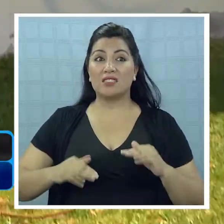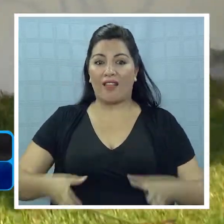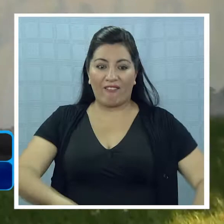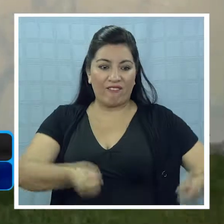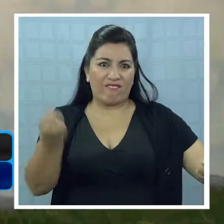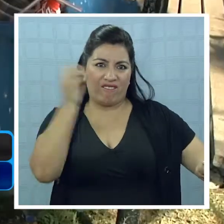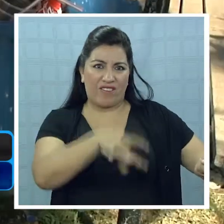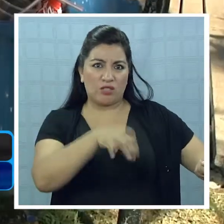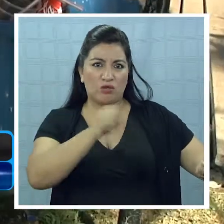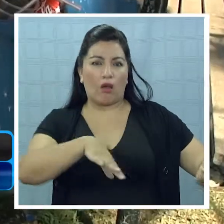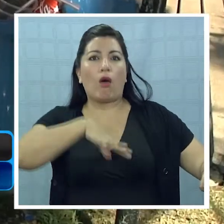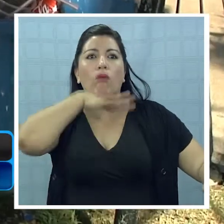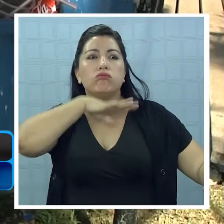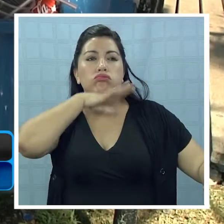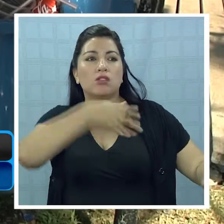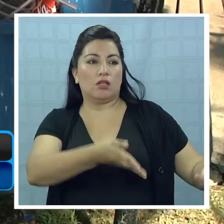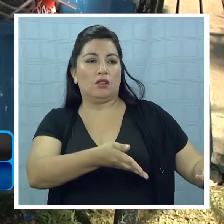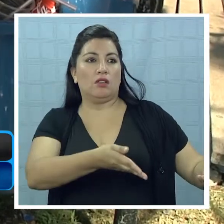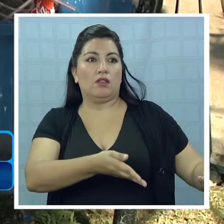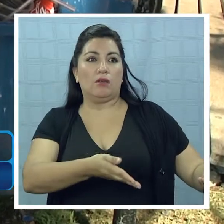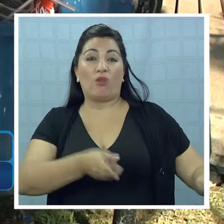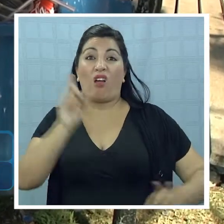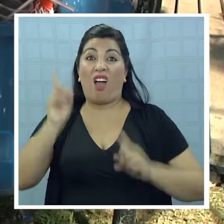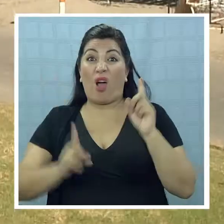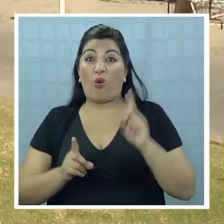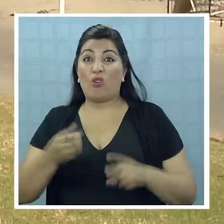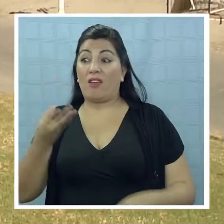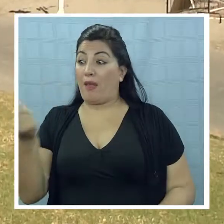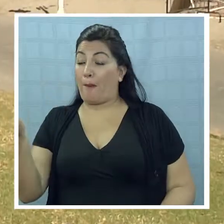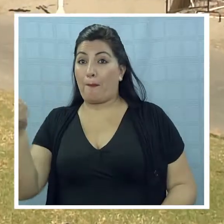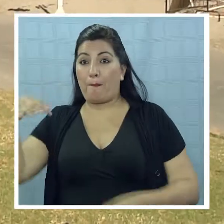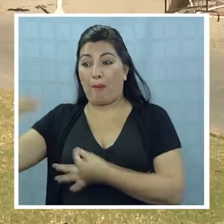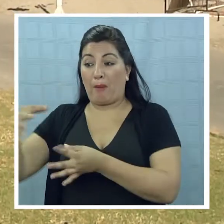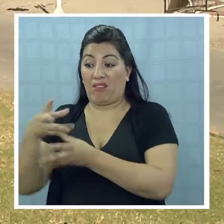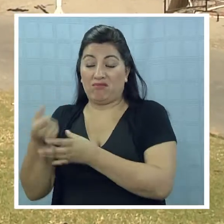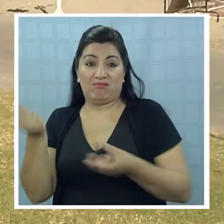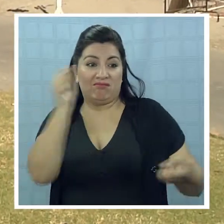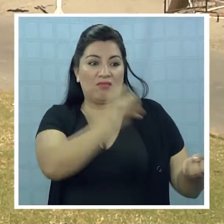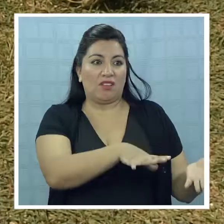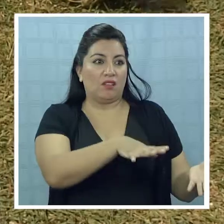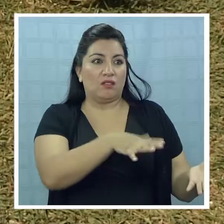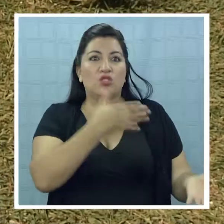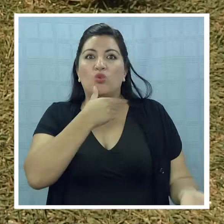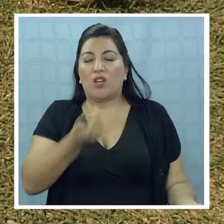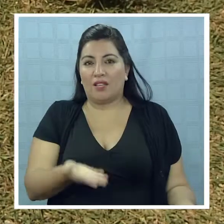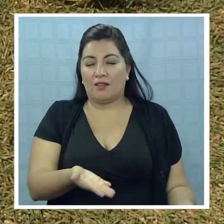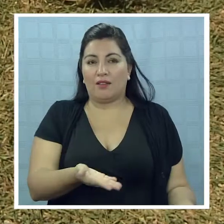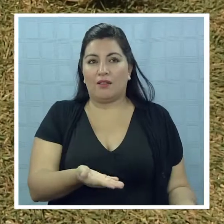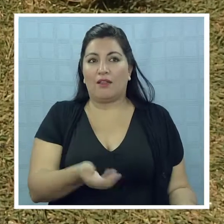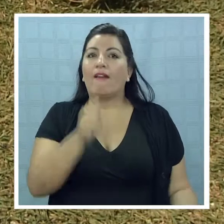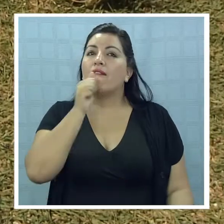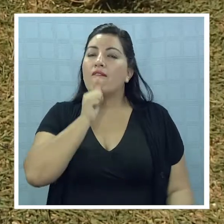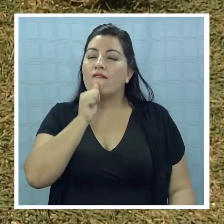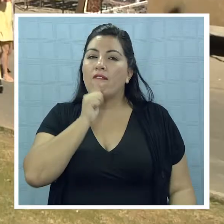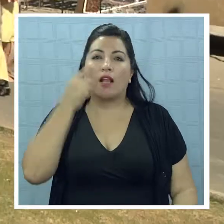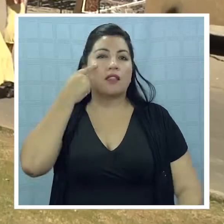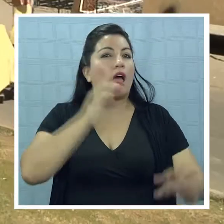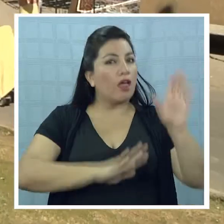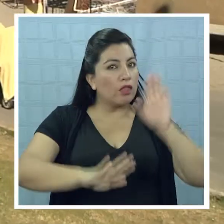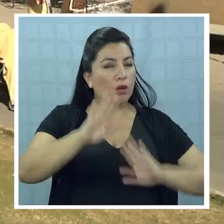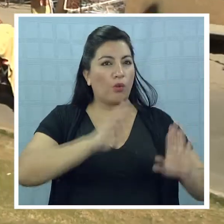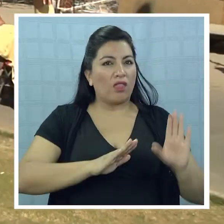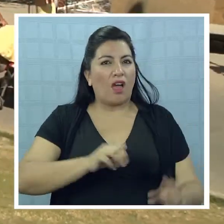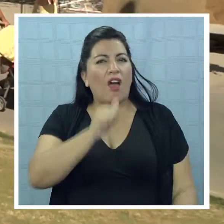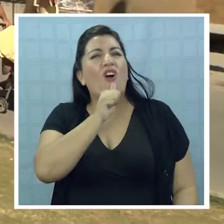de basura llenos, sin sitio para aquellos que realmente quieren tirar sus desperdicios en el lugar adecuado. ¿Falta de cuidado municipal